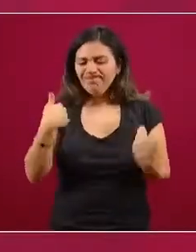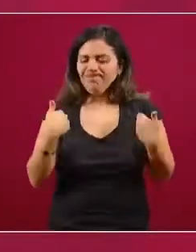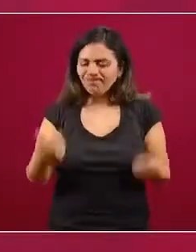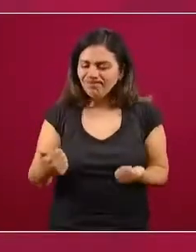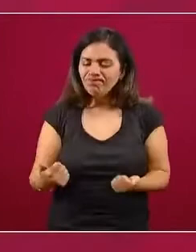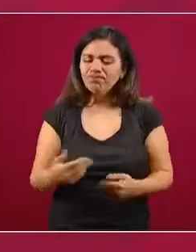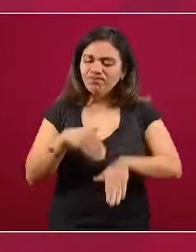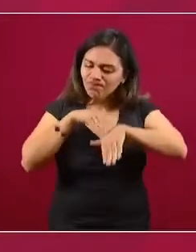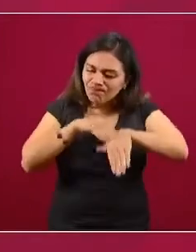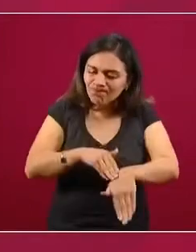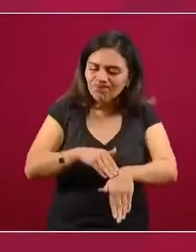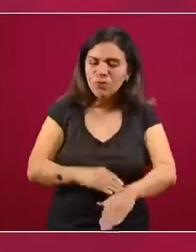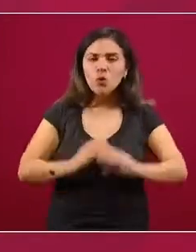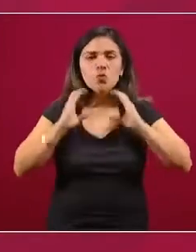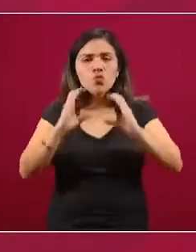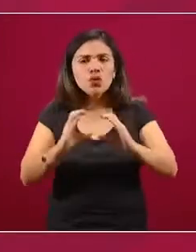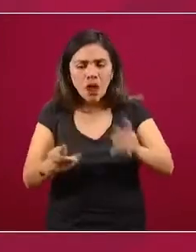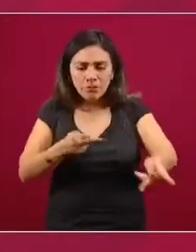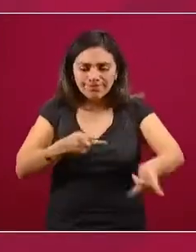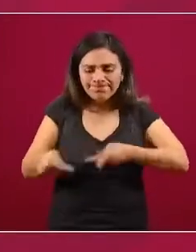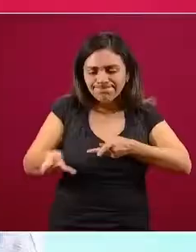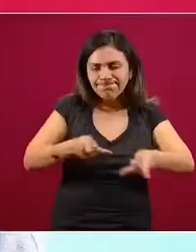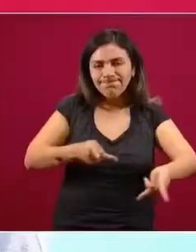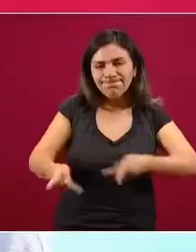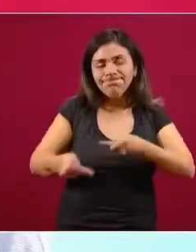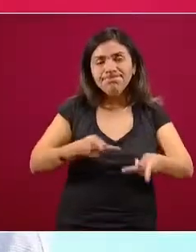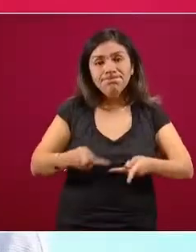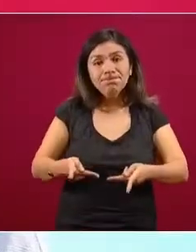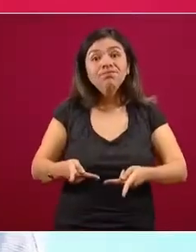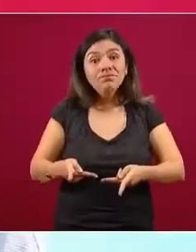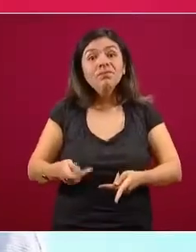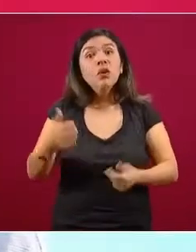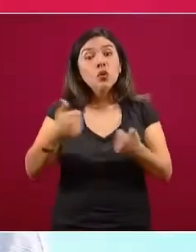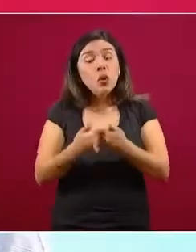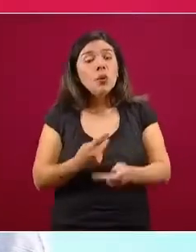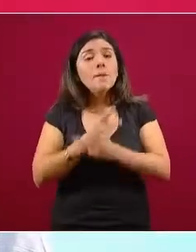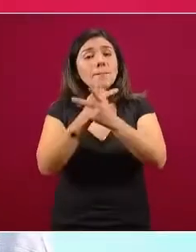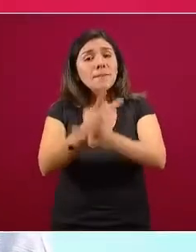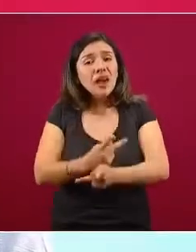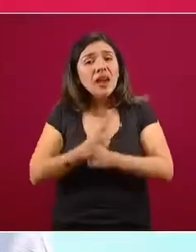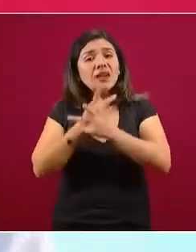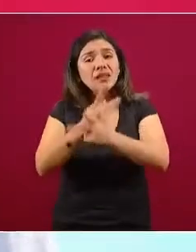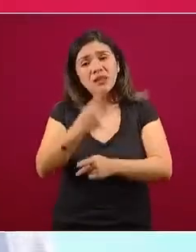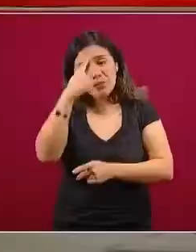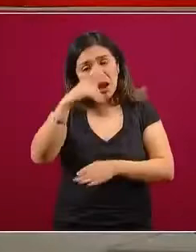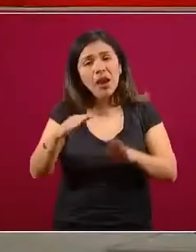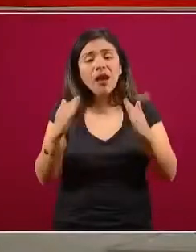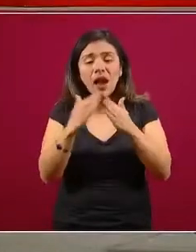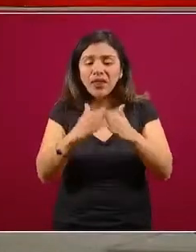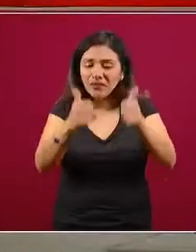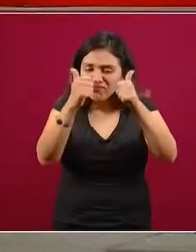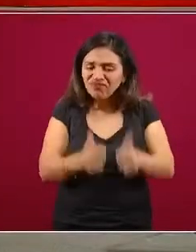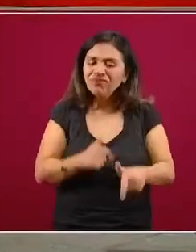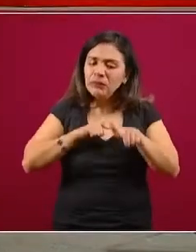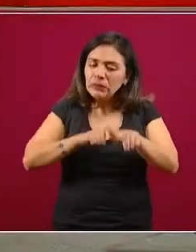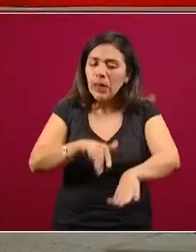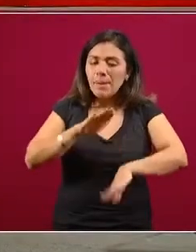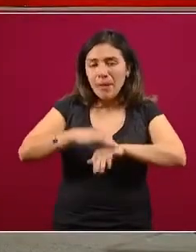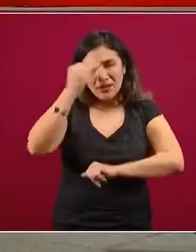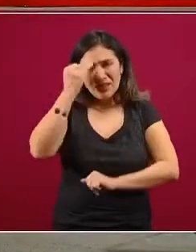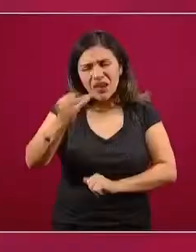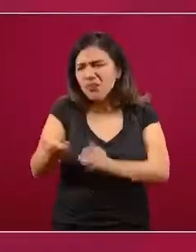consciente, prudente y que ha mantenido la paciencia para mantenerse en casa cuando no